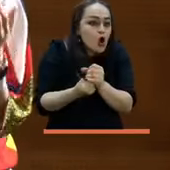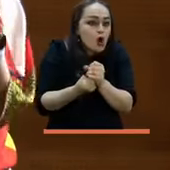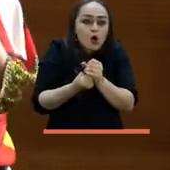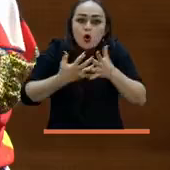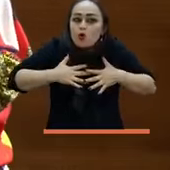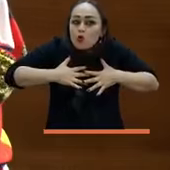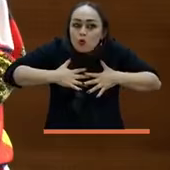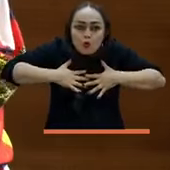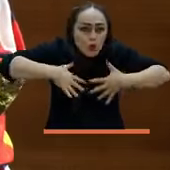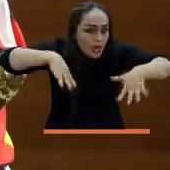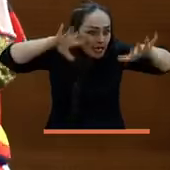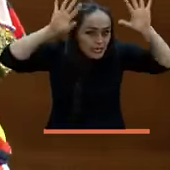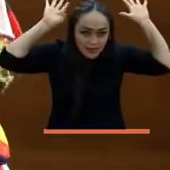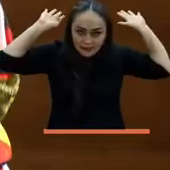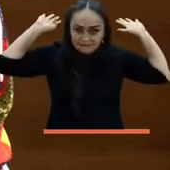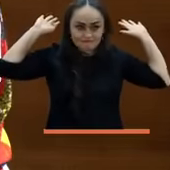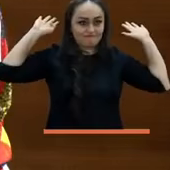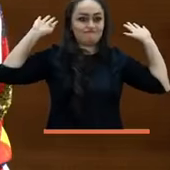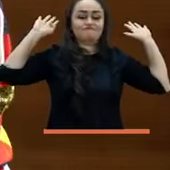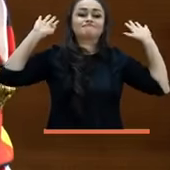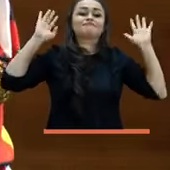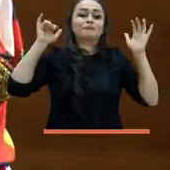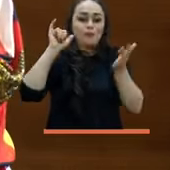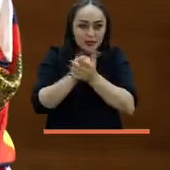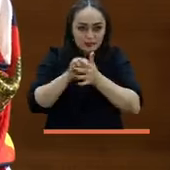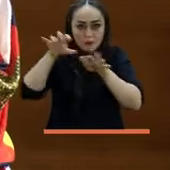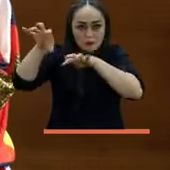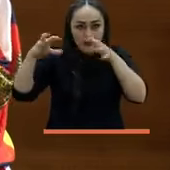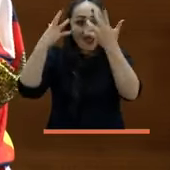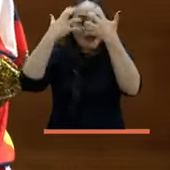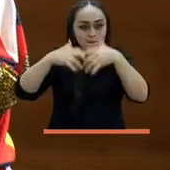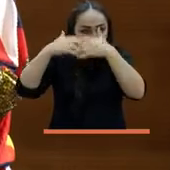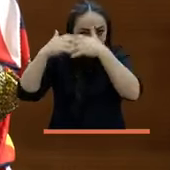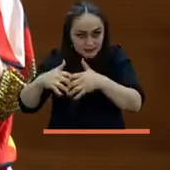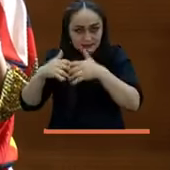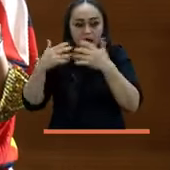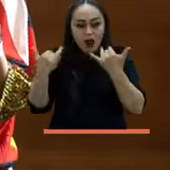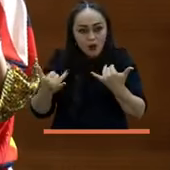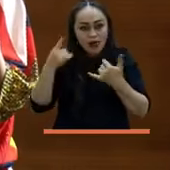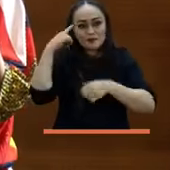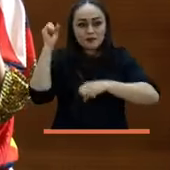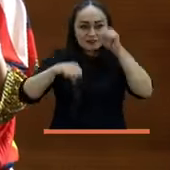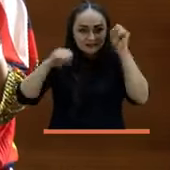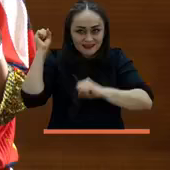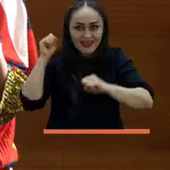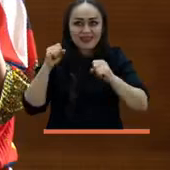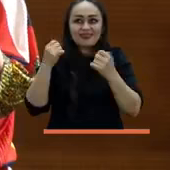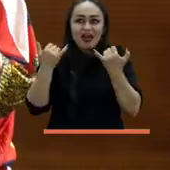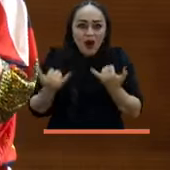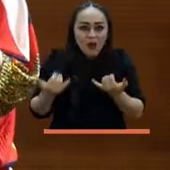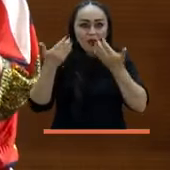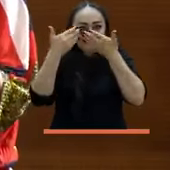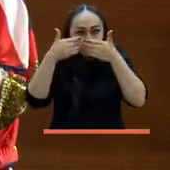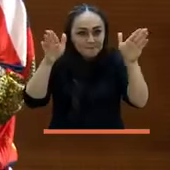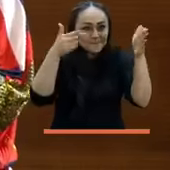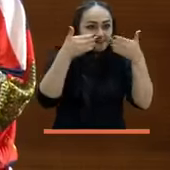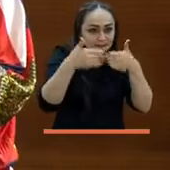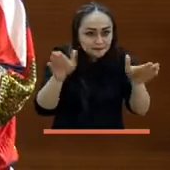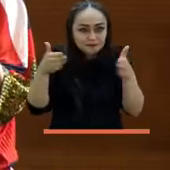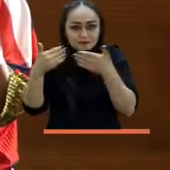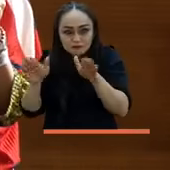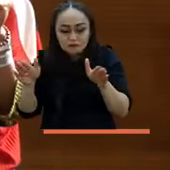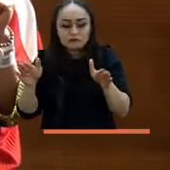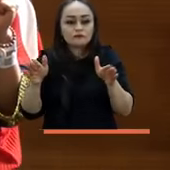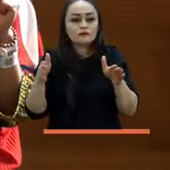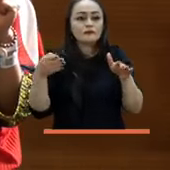nuestra conversación con las empresas es abramos esas posibilidades ahorita yo les hablaba de retos y hoy cada vez son más